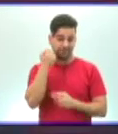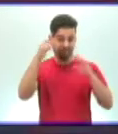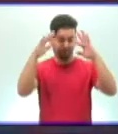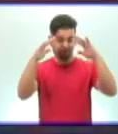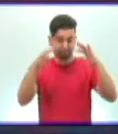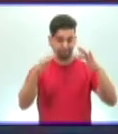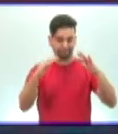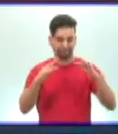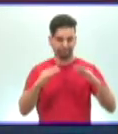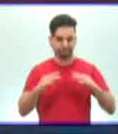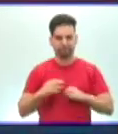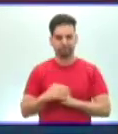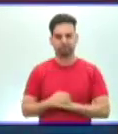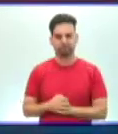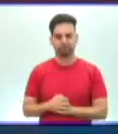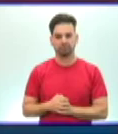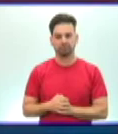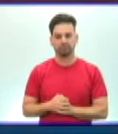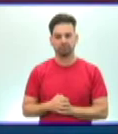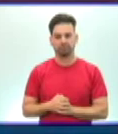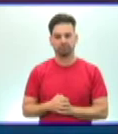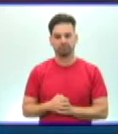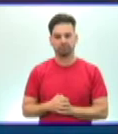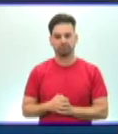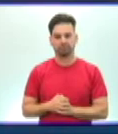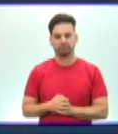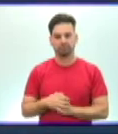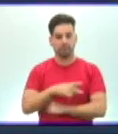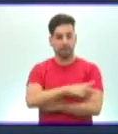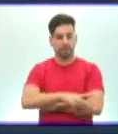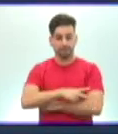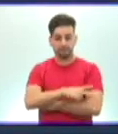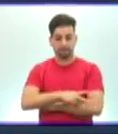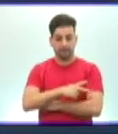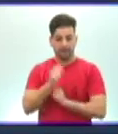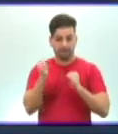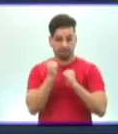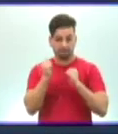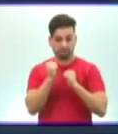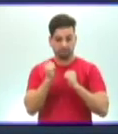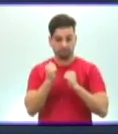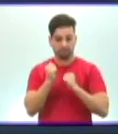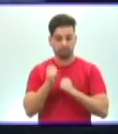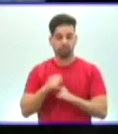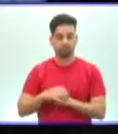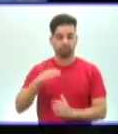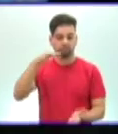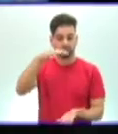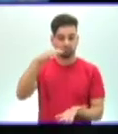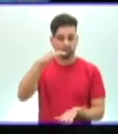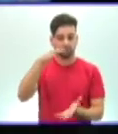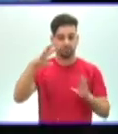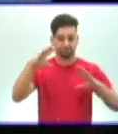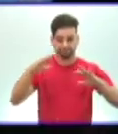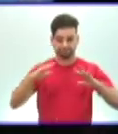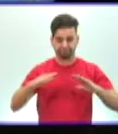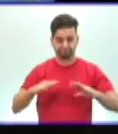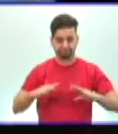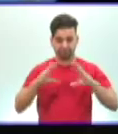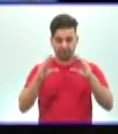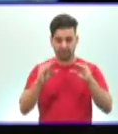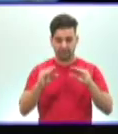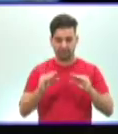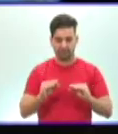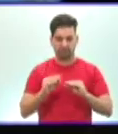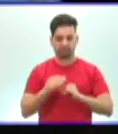Las pérdidas en Groenlandia se han duplicado entre 1996 y 2005. Y el nivel del mar sube 3,4 milímetros por